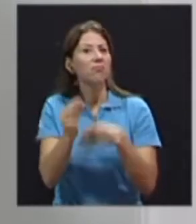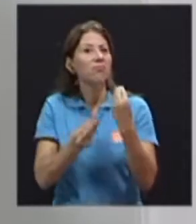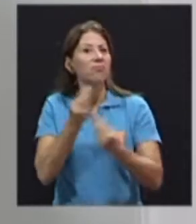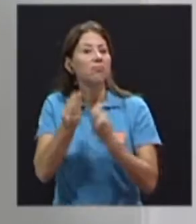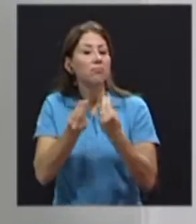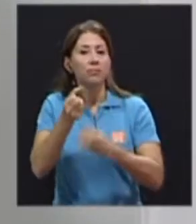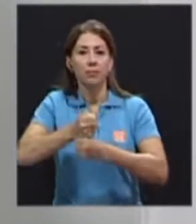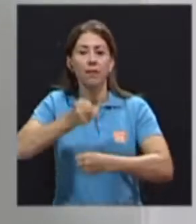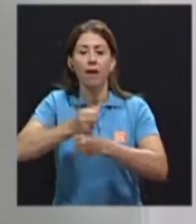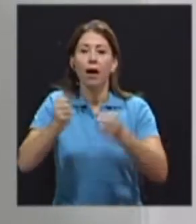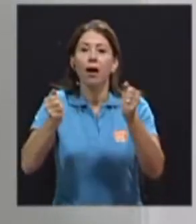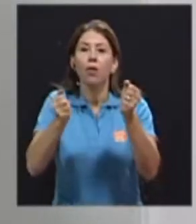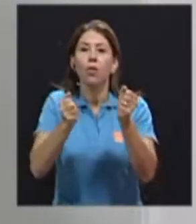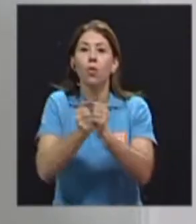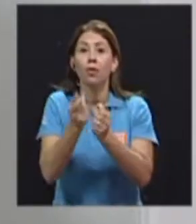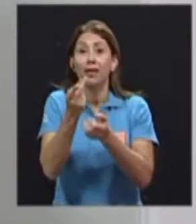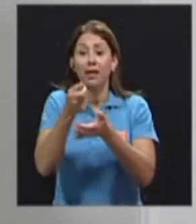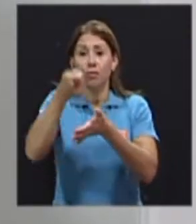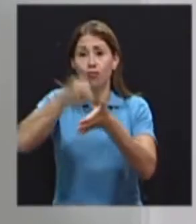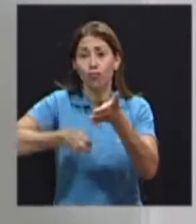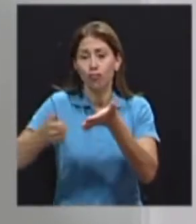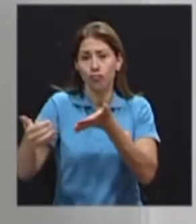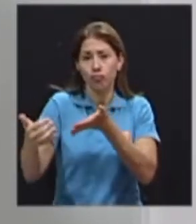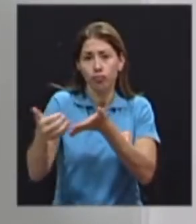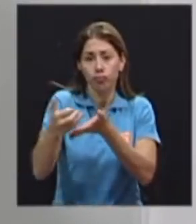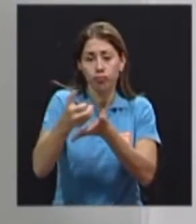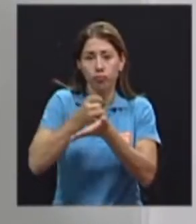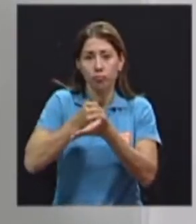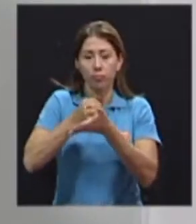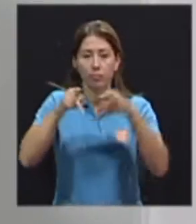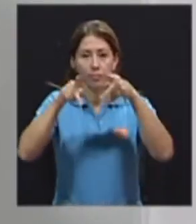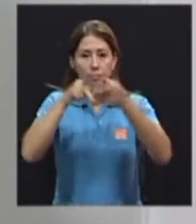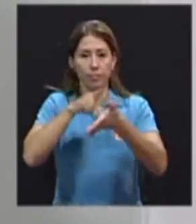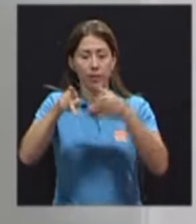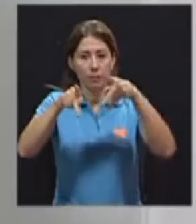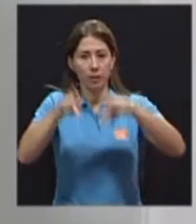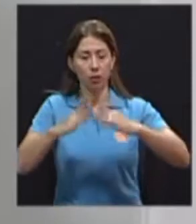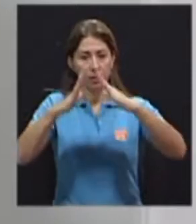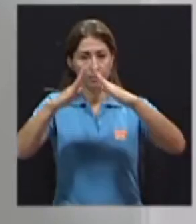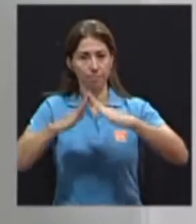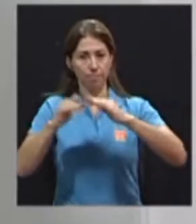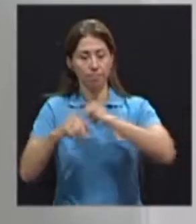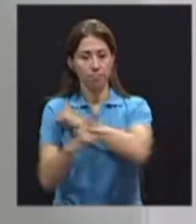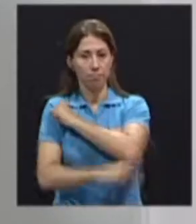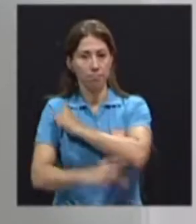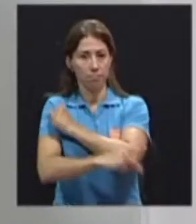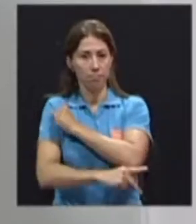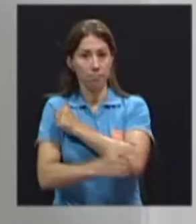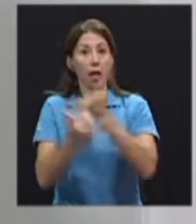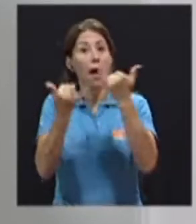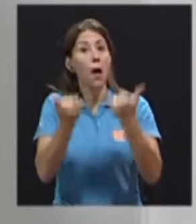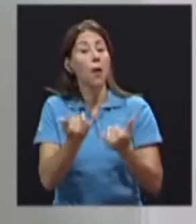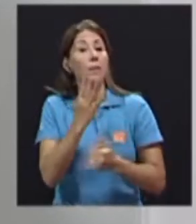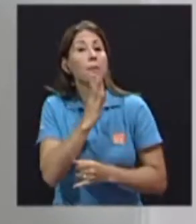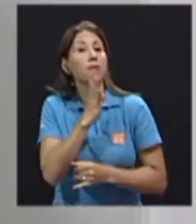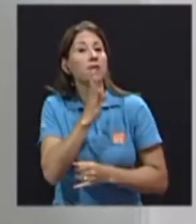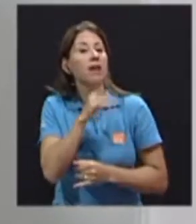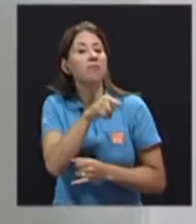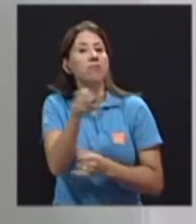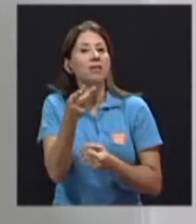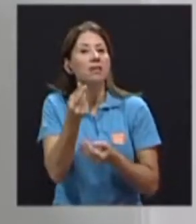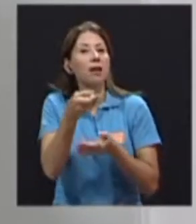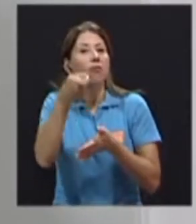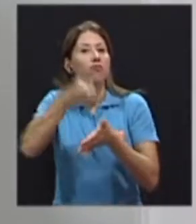que tributan los habitantes de este país, y en esta ocasión vamos a hablar de otro de los usos de esos